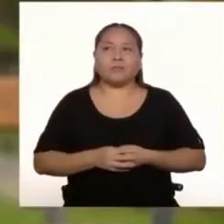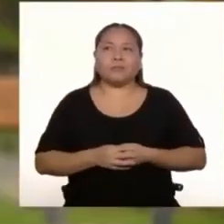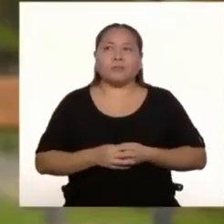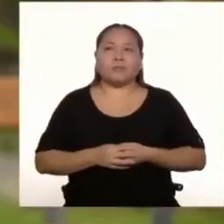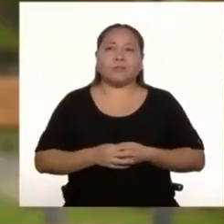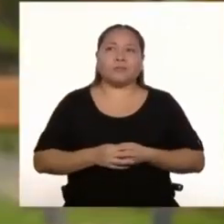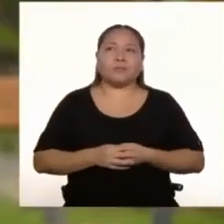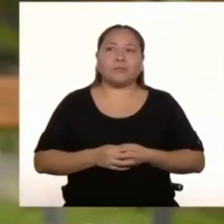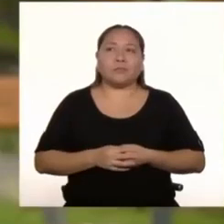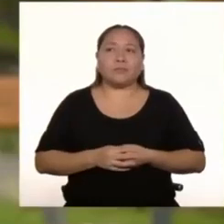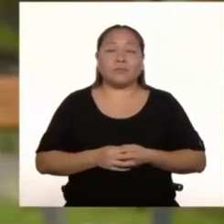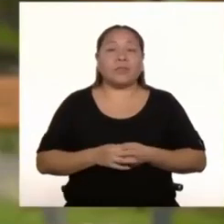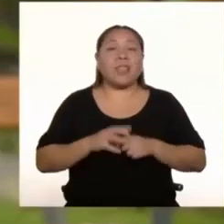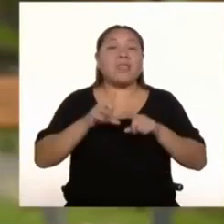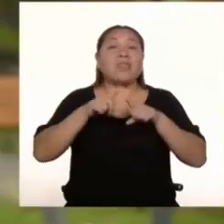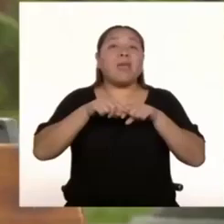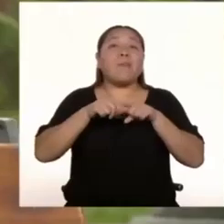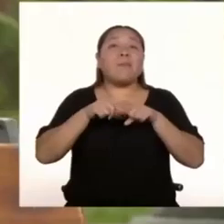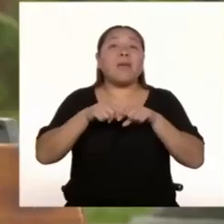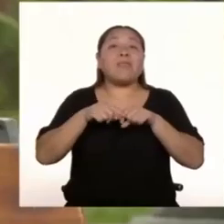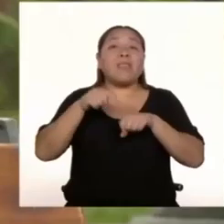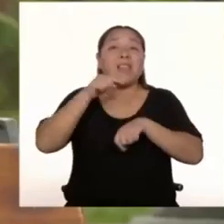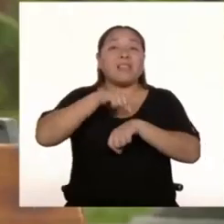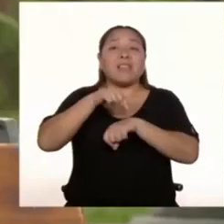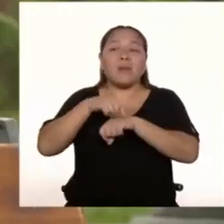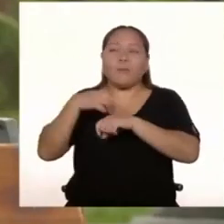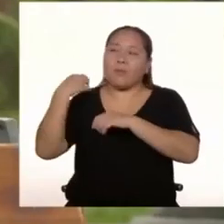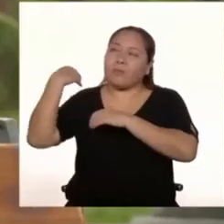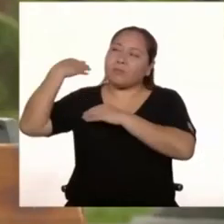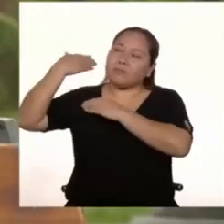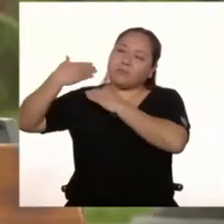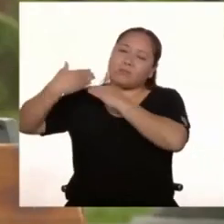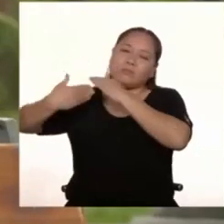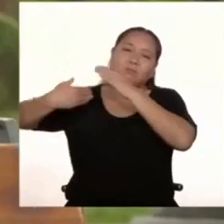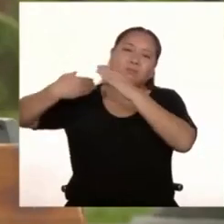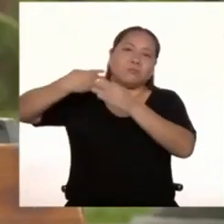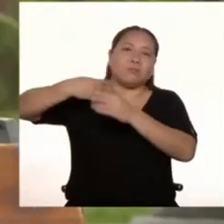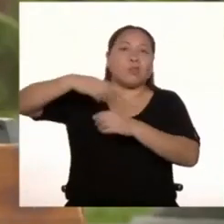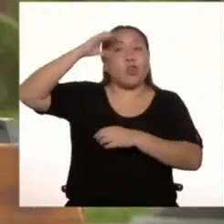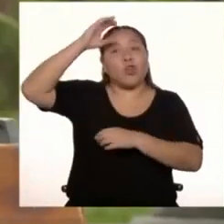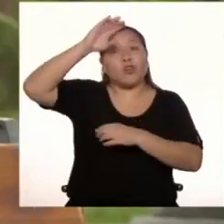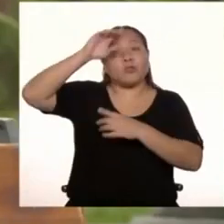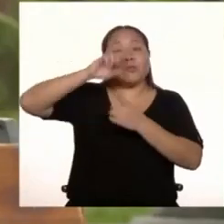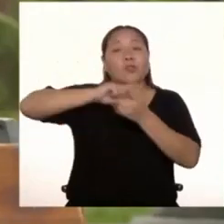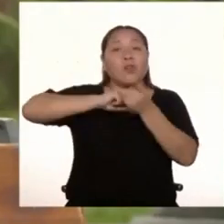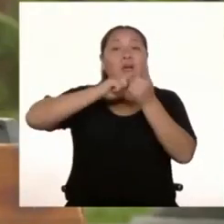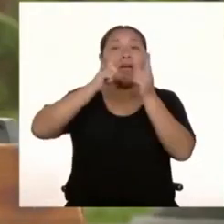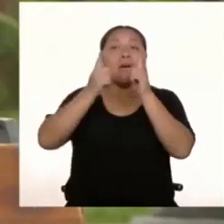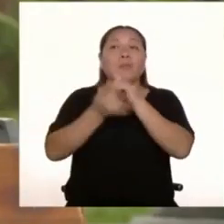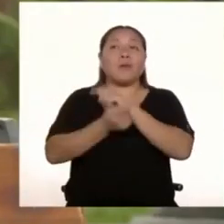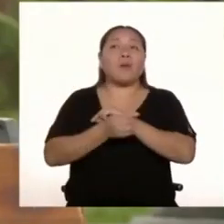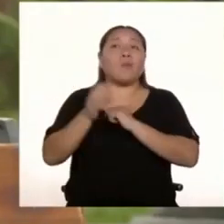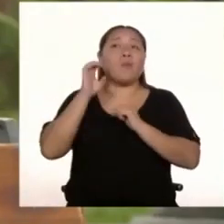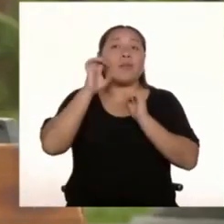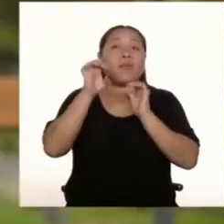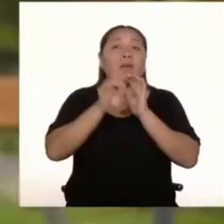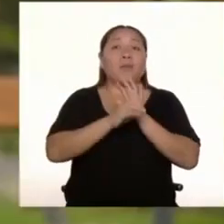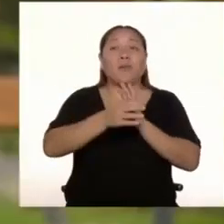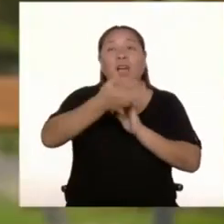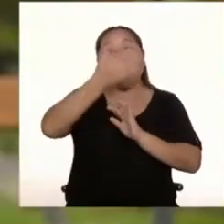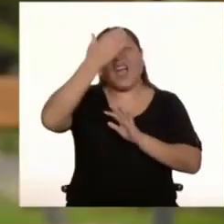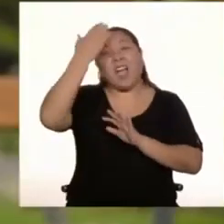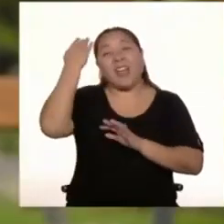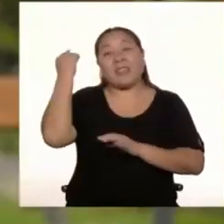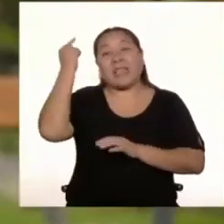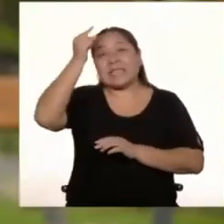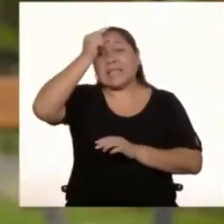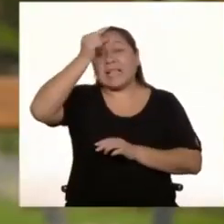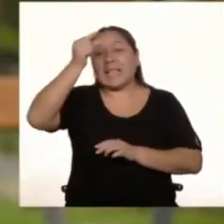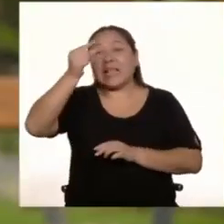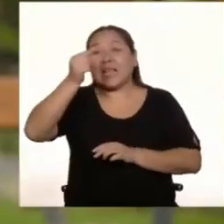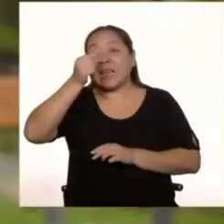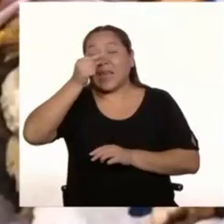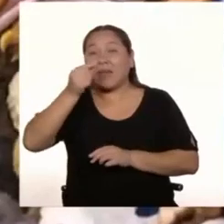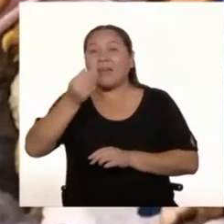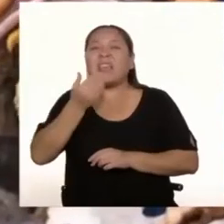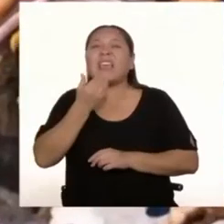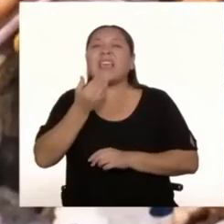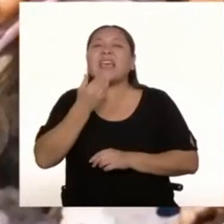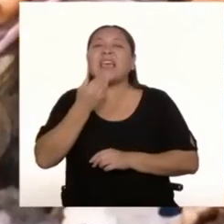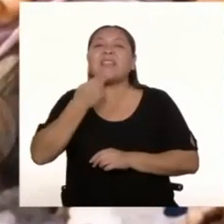De acuerdo a los tiempos, su concepto varía. Por ejemplo, en el pasado griego, el héroe era pues